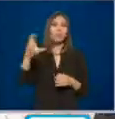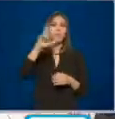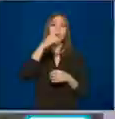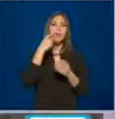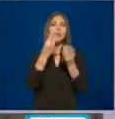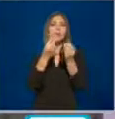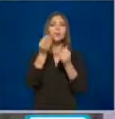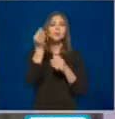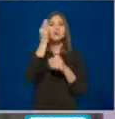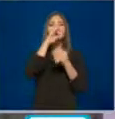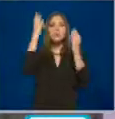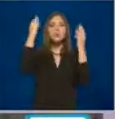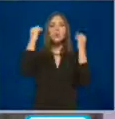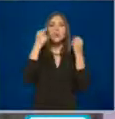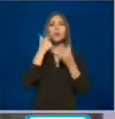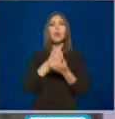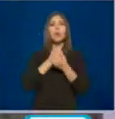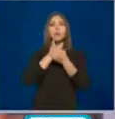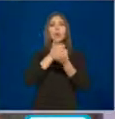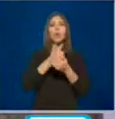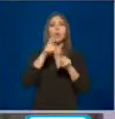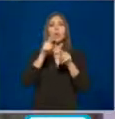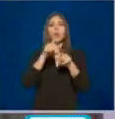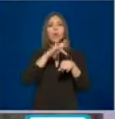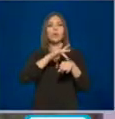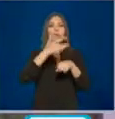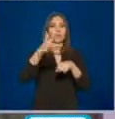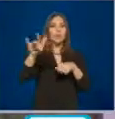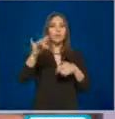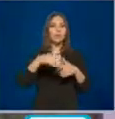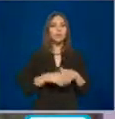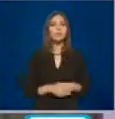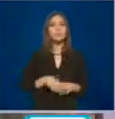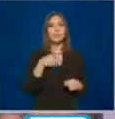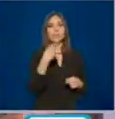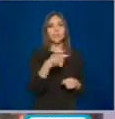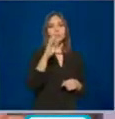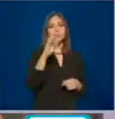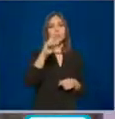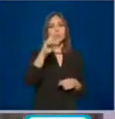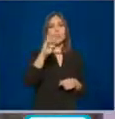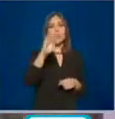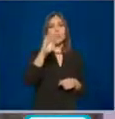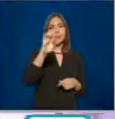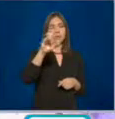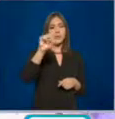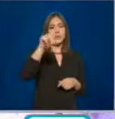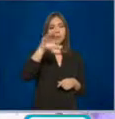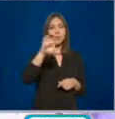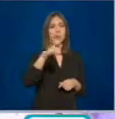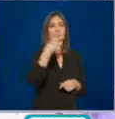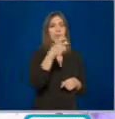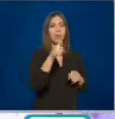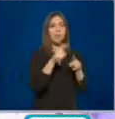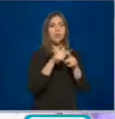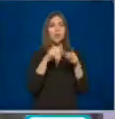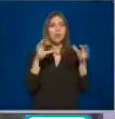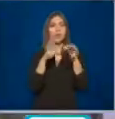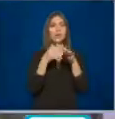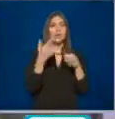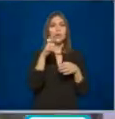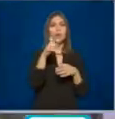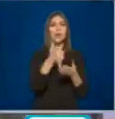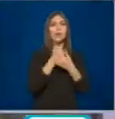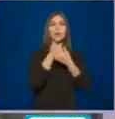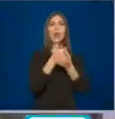que tienen mucho, o sea, que dan mucho color y brillo, o sea, en Preference en general, el hecho de tener esta coloración en gel ayuda a que tenga